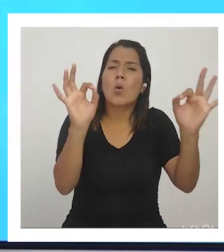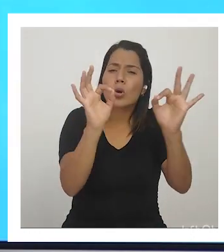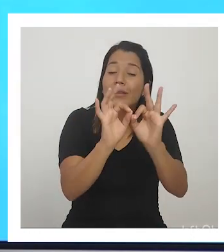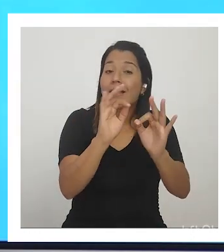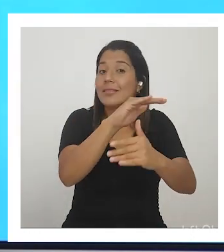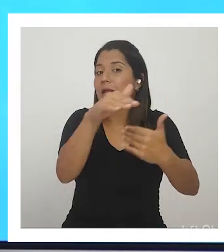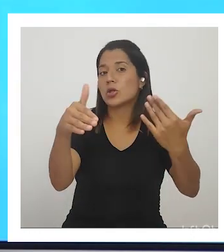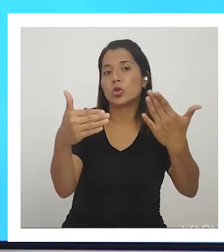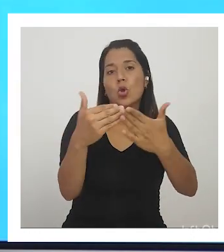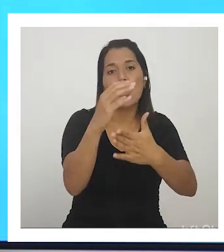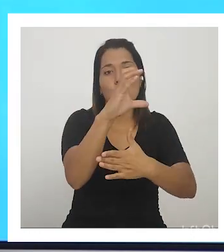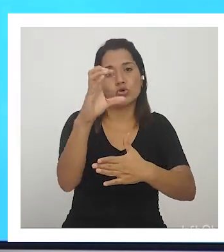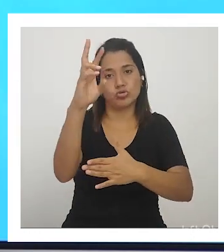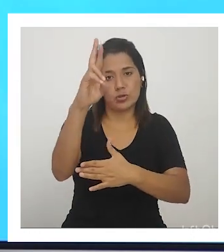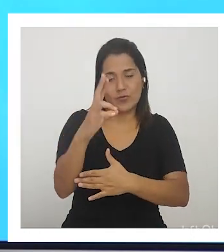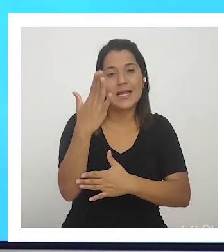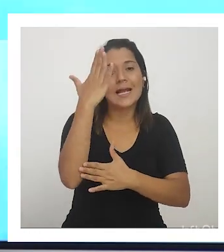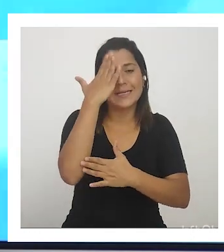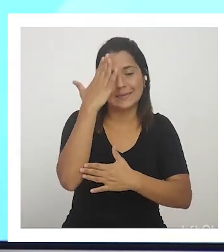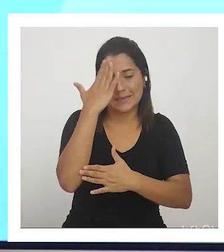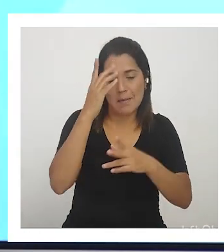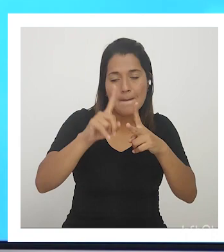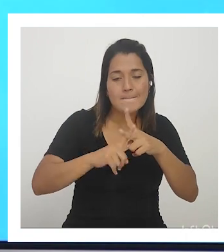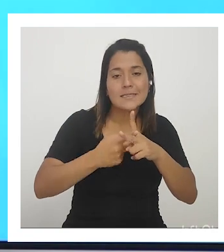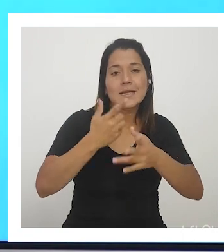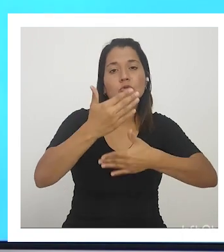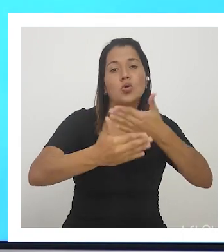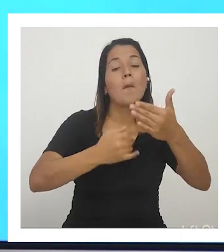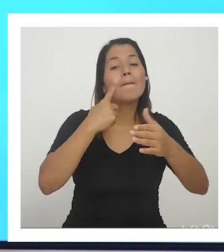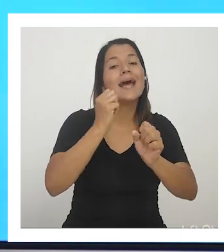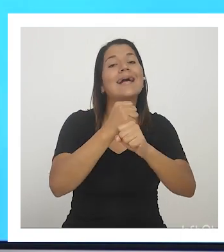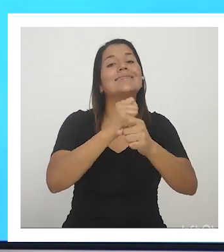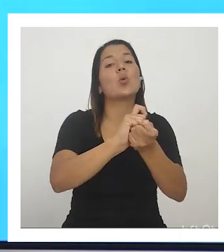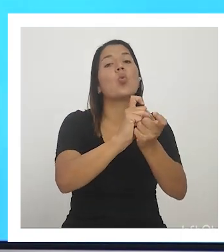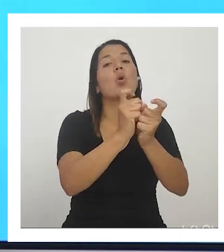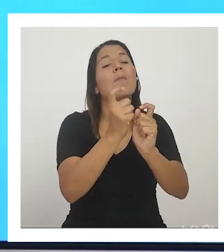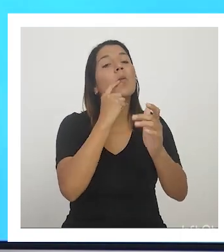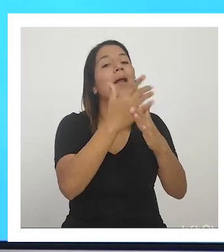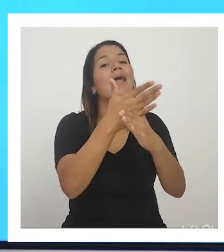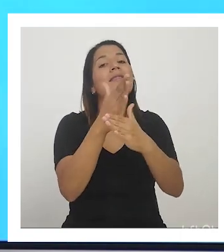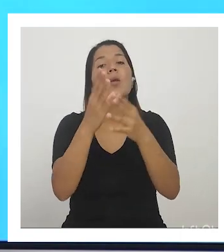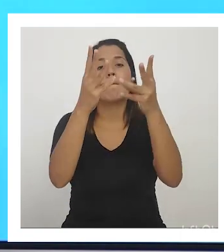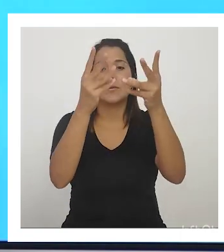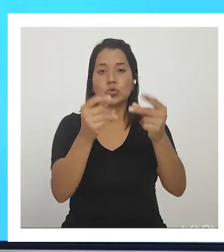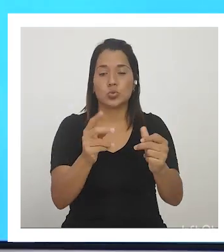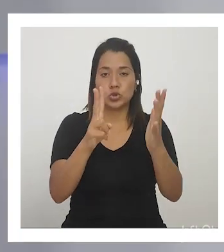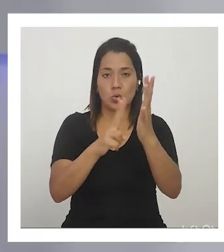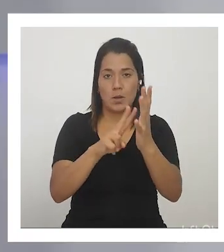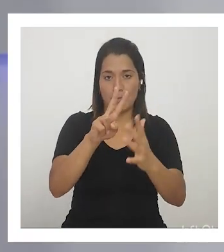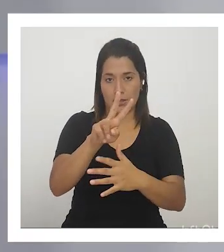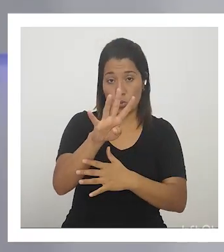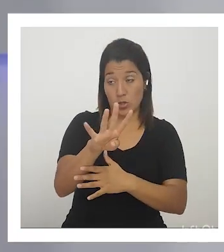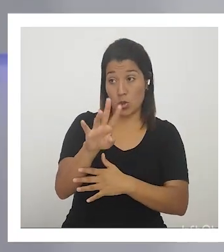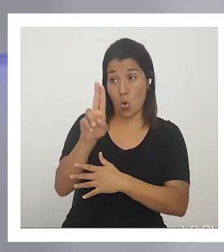la redistribución va y que se estará haciendo para el 2024. En el caso de la UTN, que recibe solamente un 6%